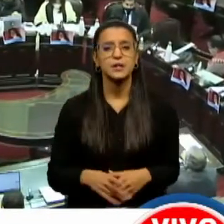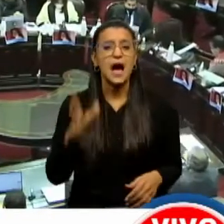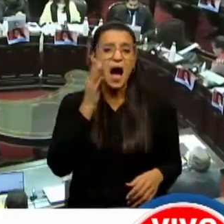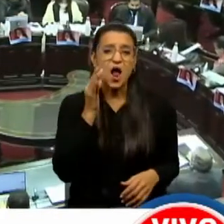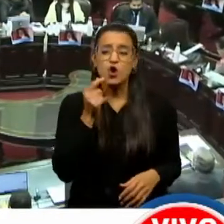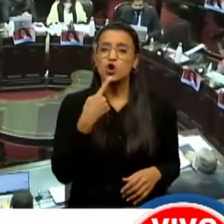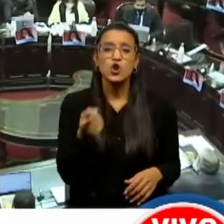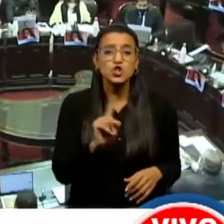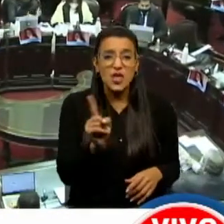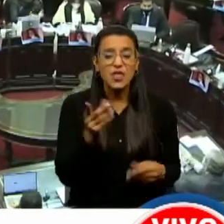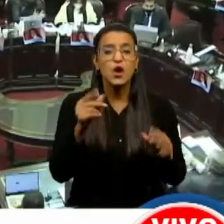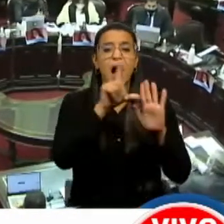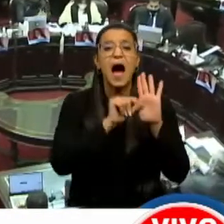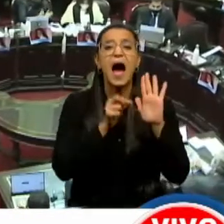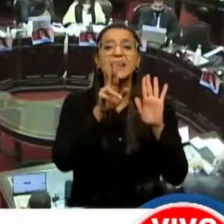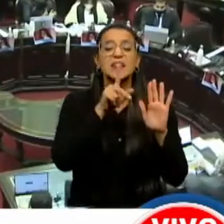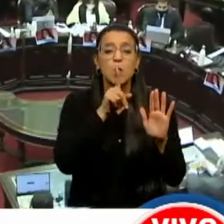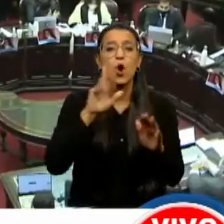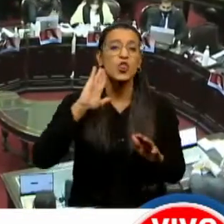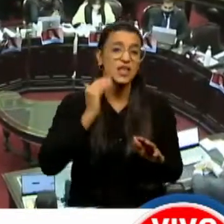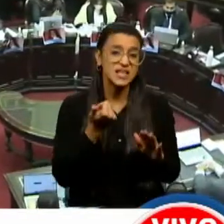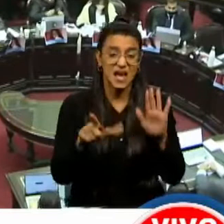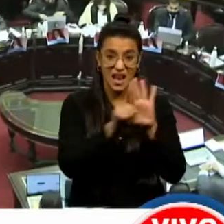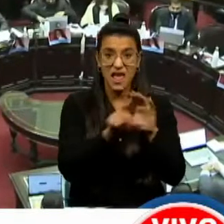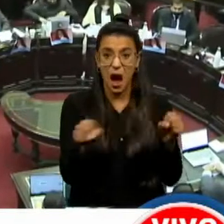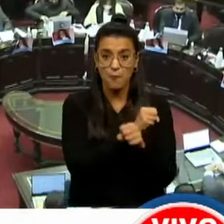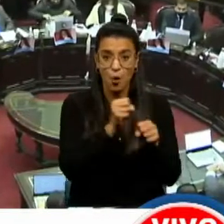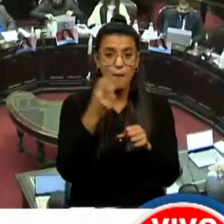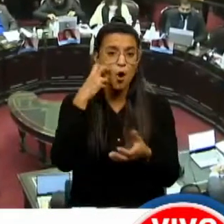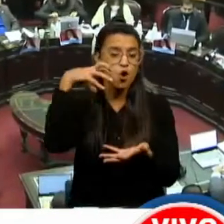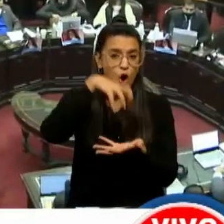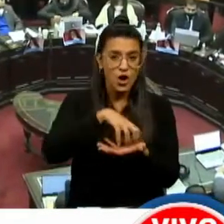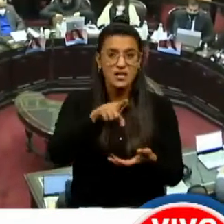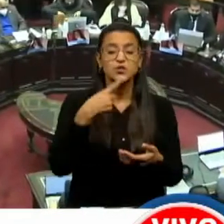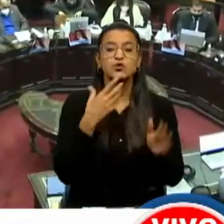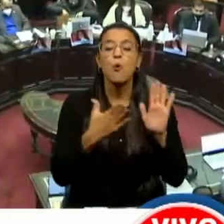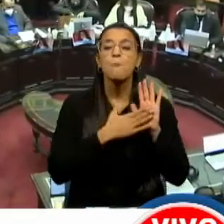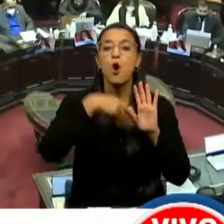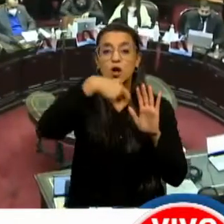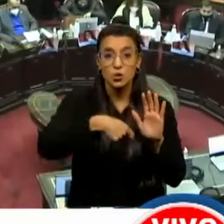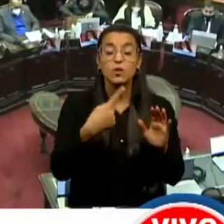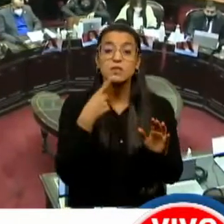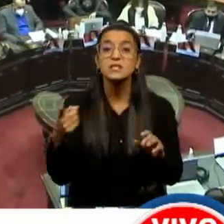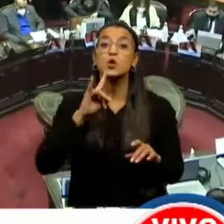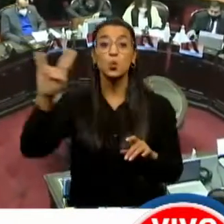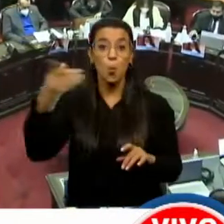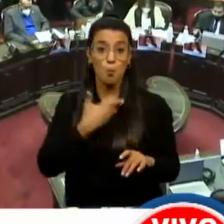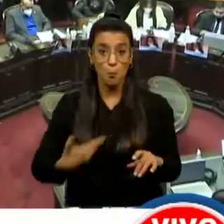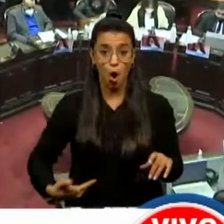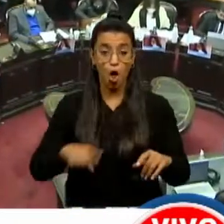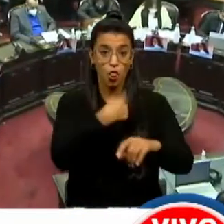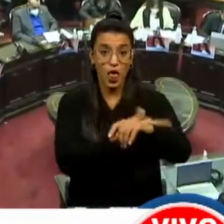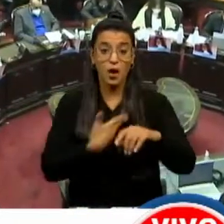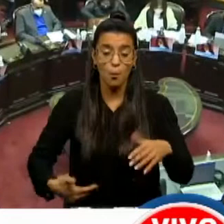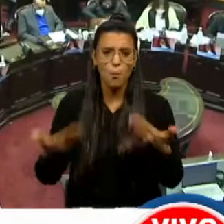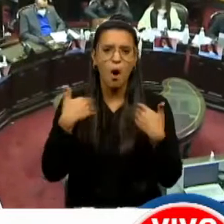Algo que no se ha dicho es que el artículo 16 de la ley que aprobamos en el Congreso de Monotributo facultaba al Poder Ejecutivo a